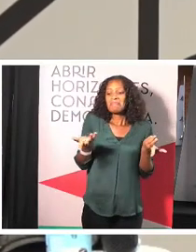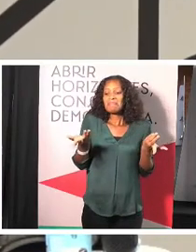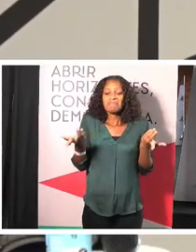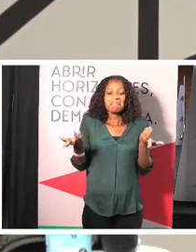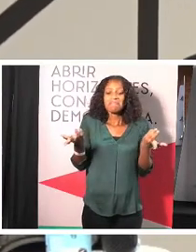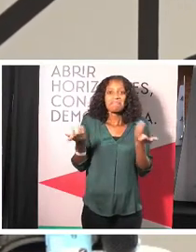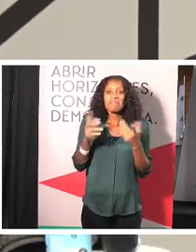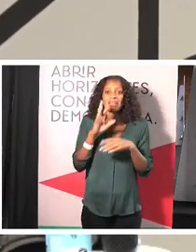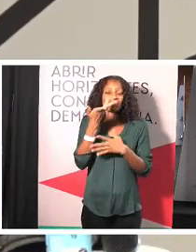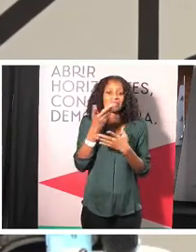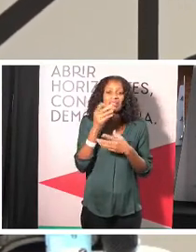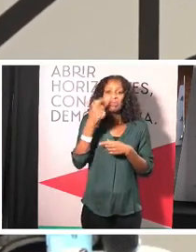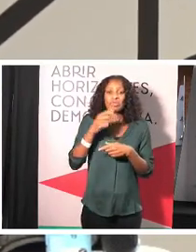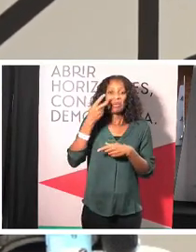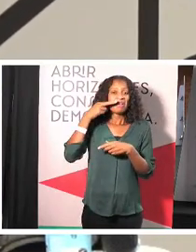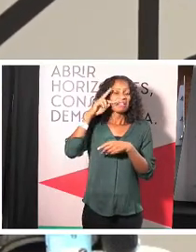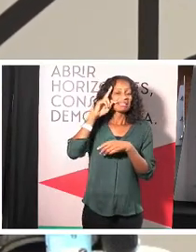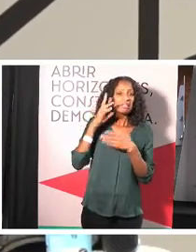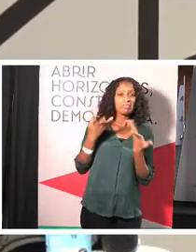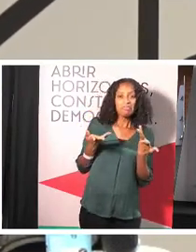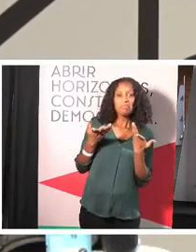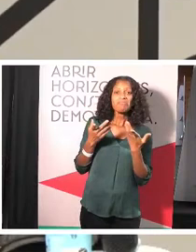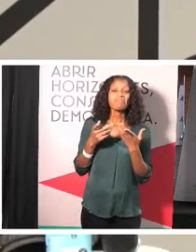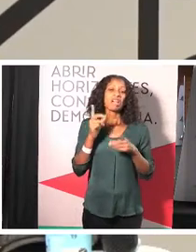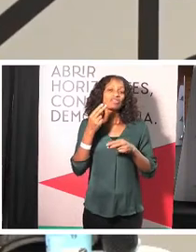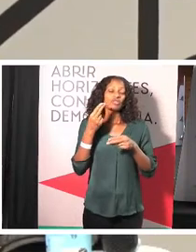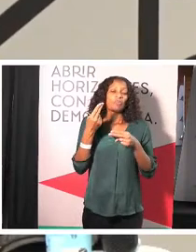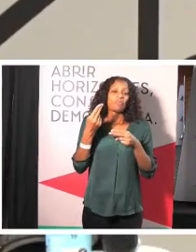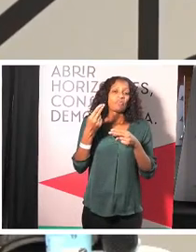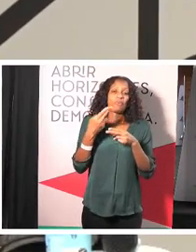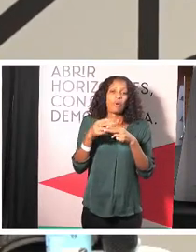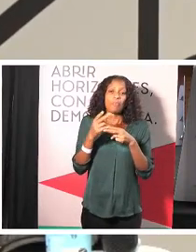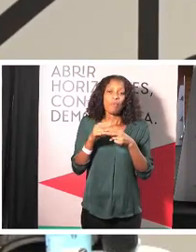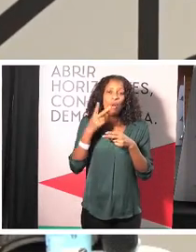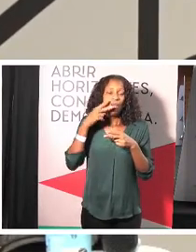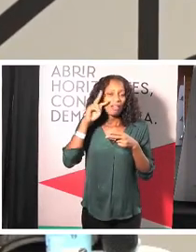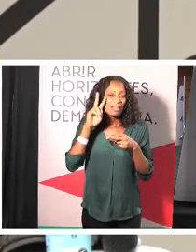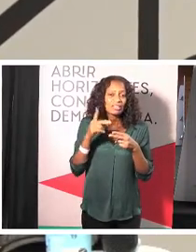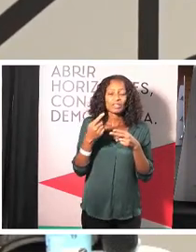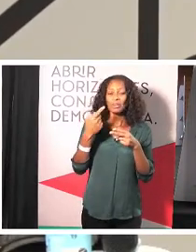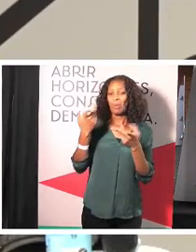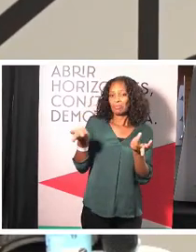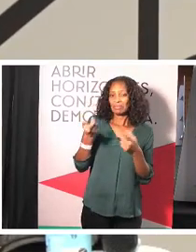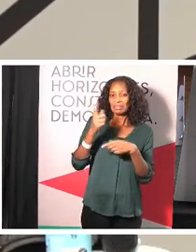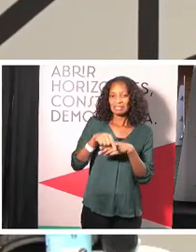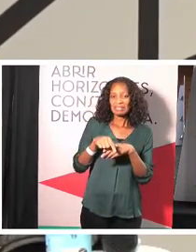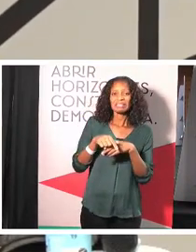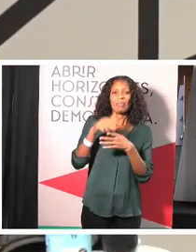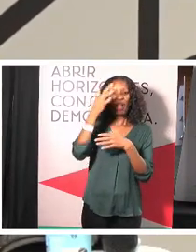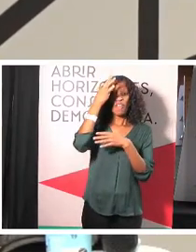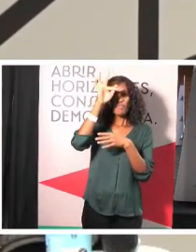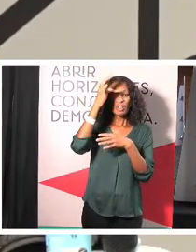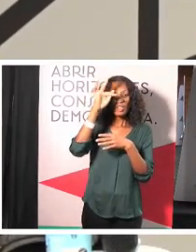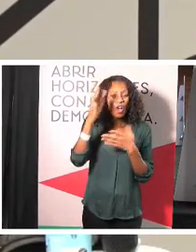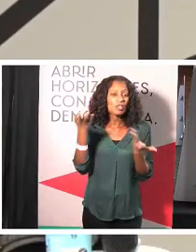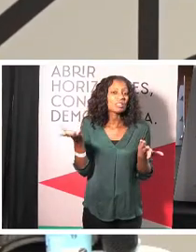a los politólogos, a los filósofos, yo voy a hablar de algo un poco más, más a pie de tierra, ¿no? como